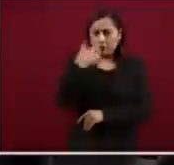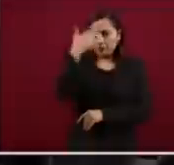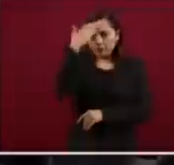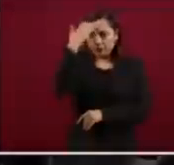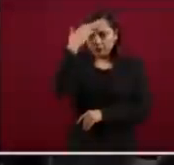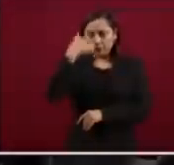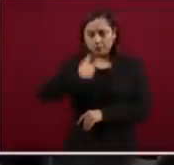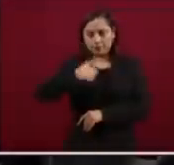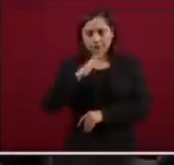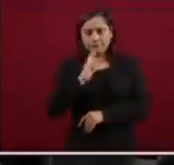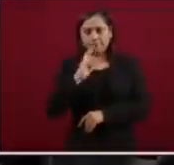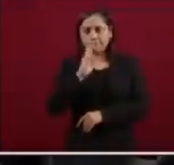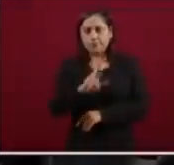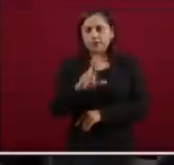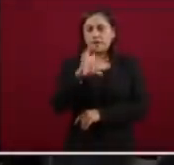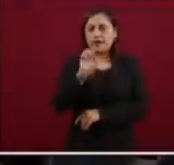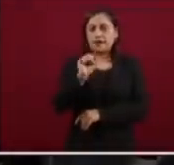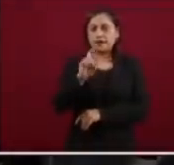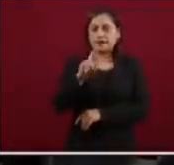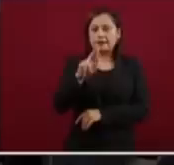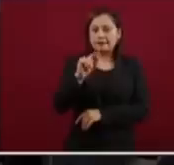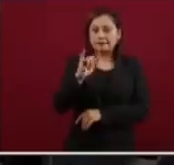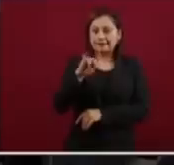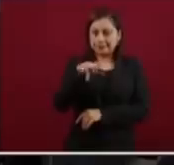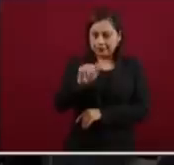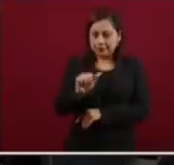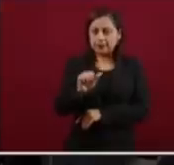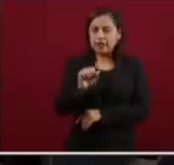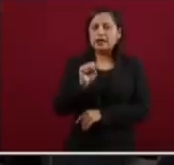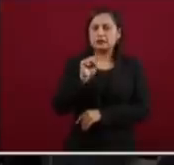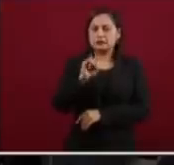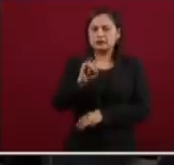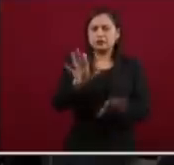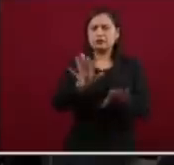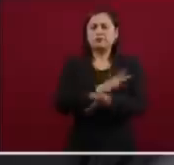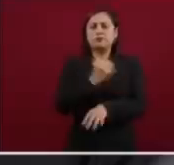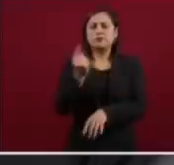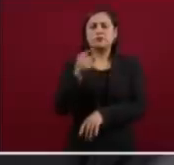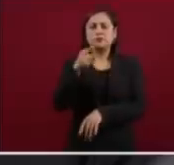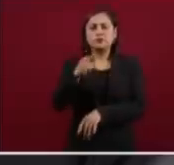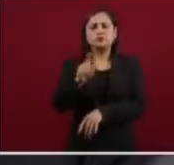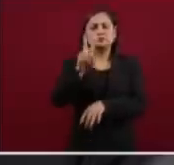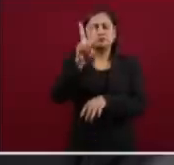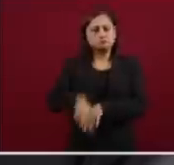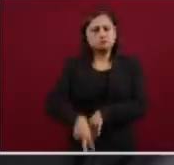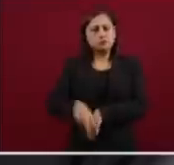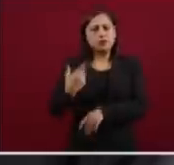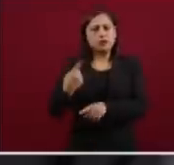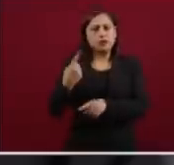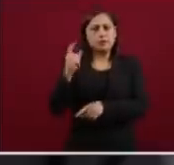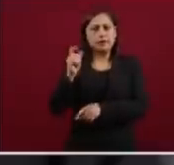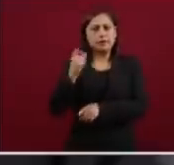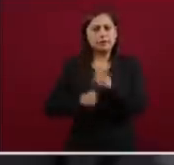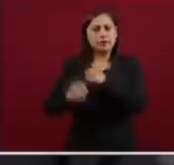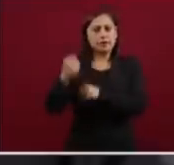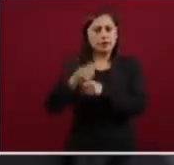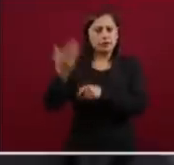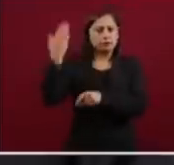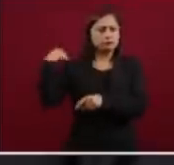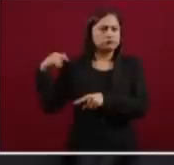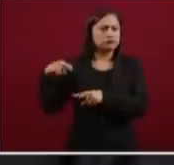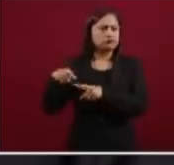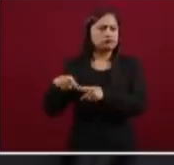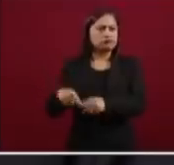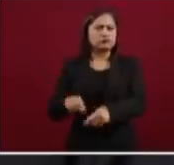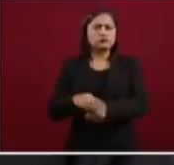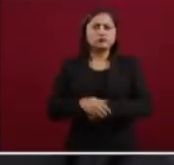porque es real desde hace 20 años y este